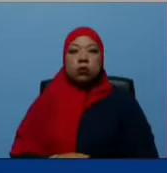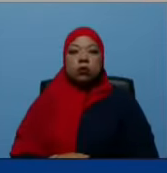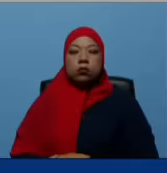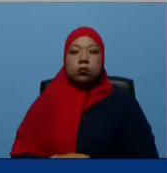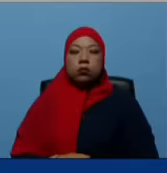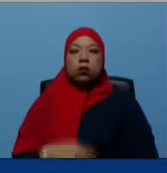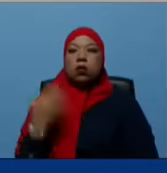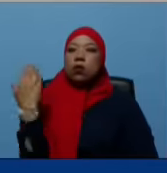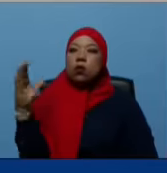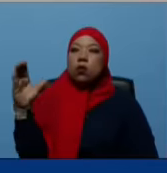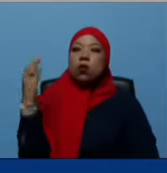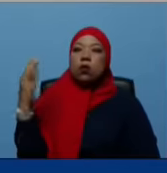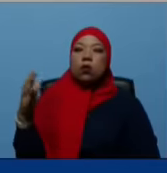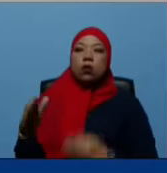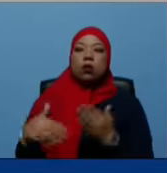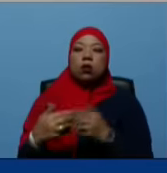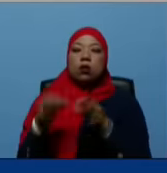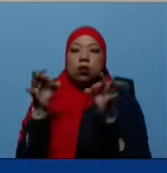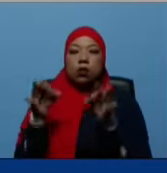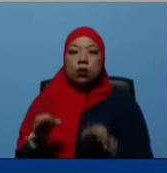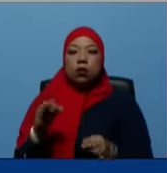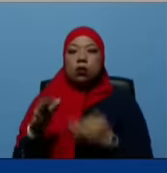proveniente de Colombia, del norte de Santander,